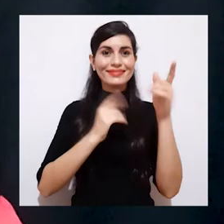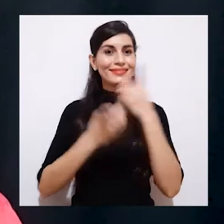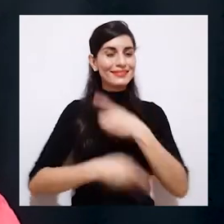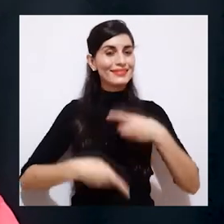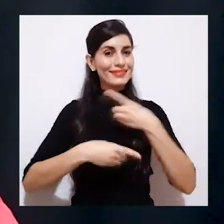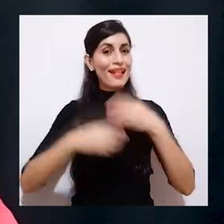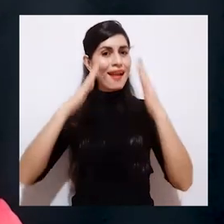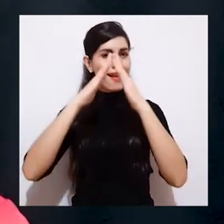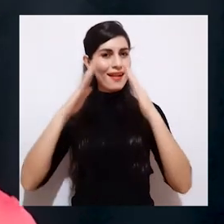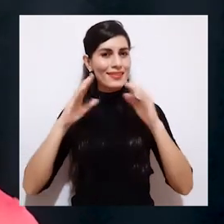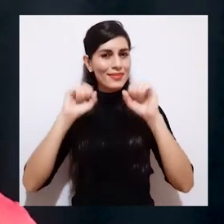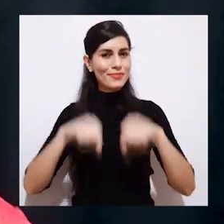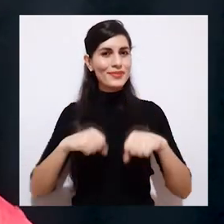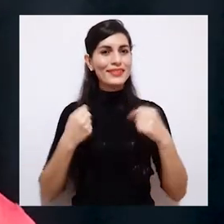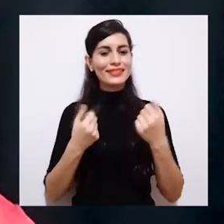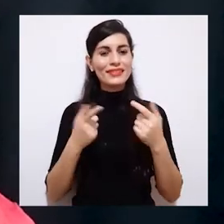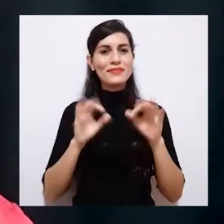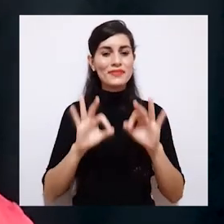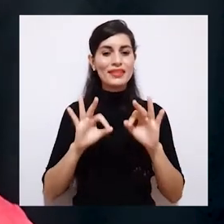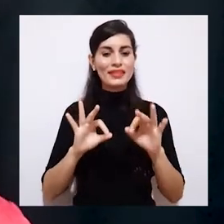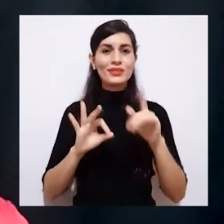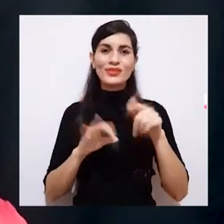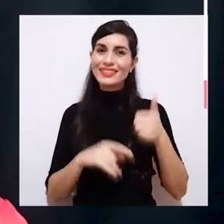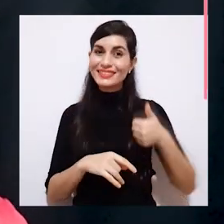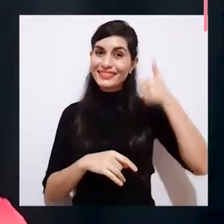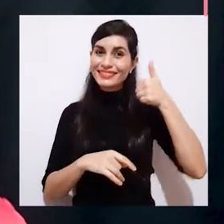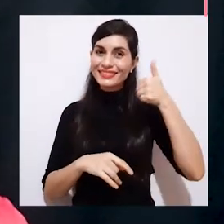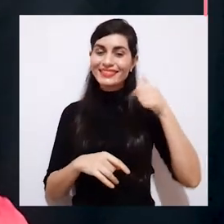hacer y luego me pueden dar tag para así